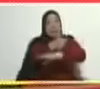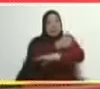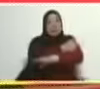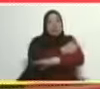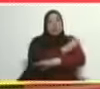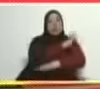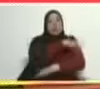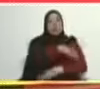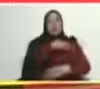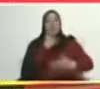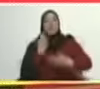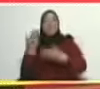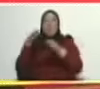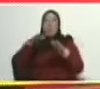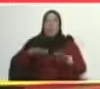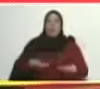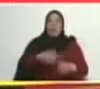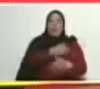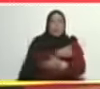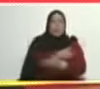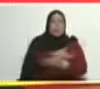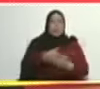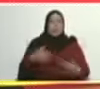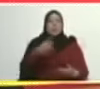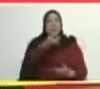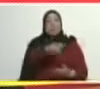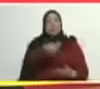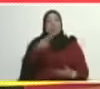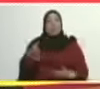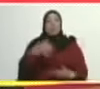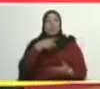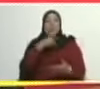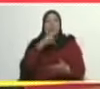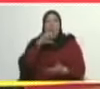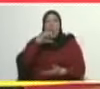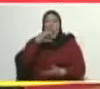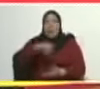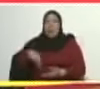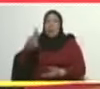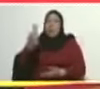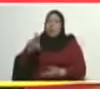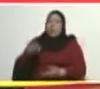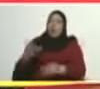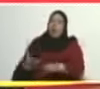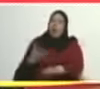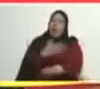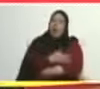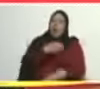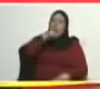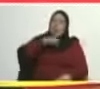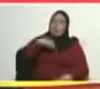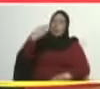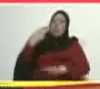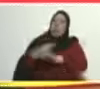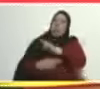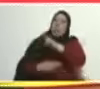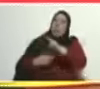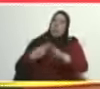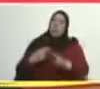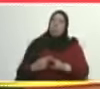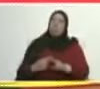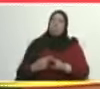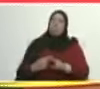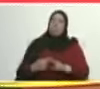sus muertos y heridos en una vorágine de sangre y odio nunca antes vista en la historia reciente de la